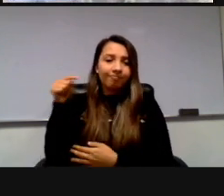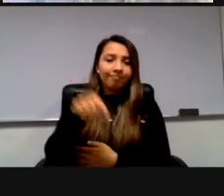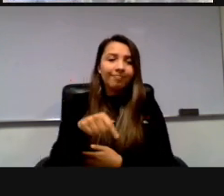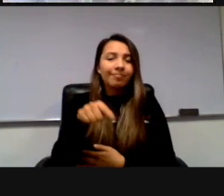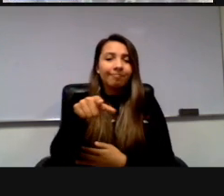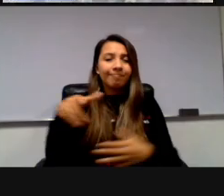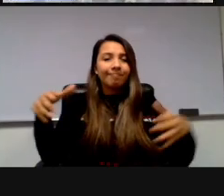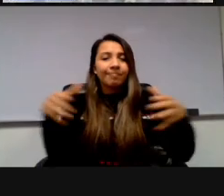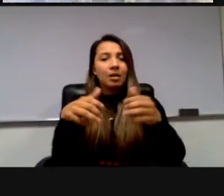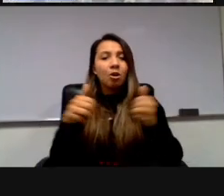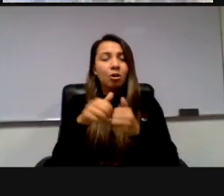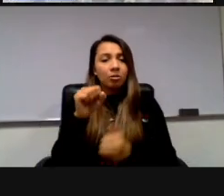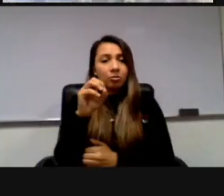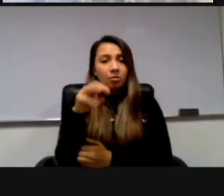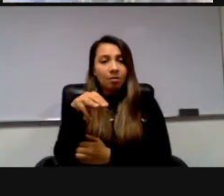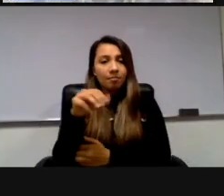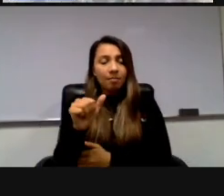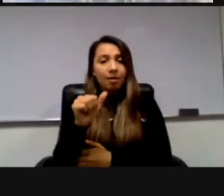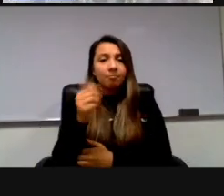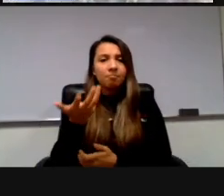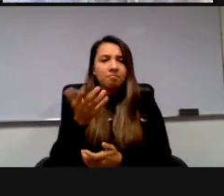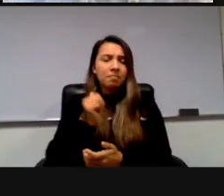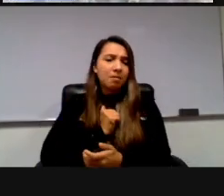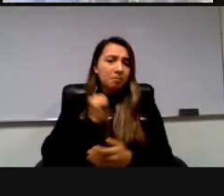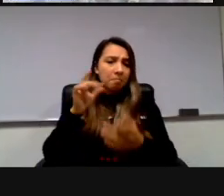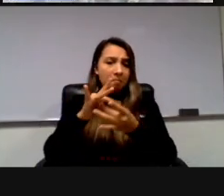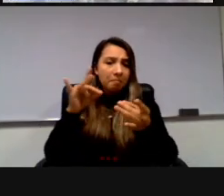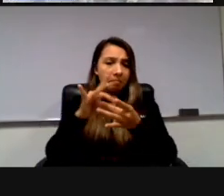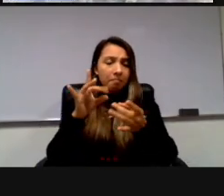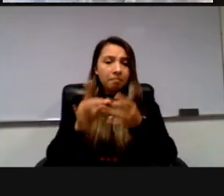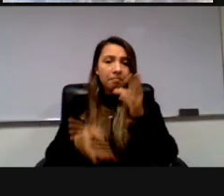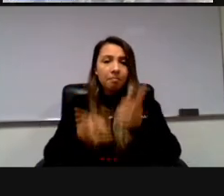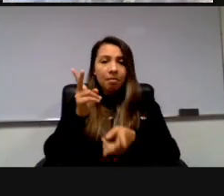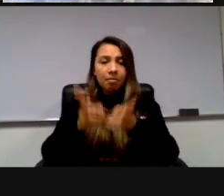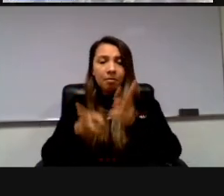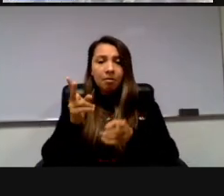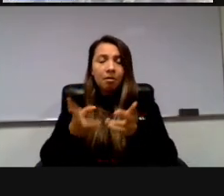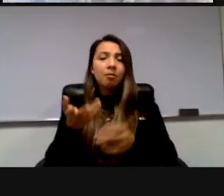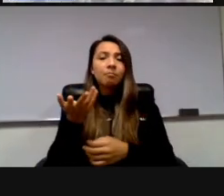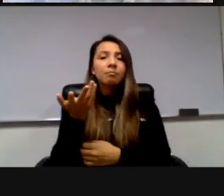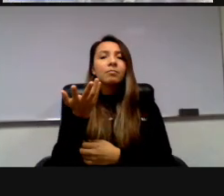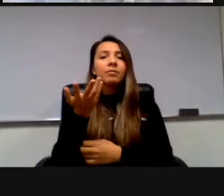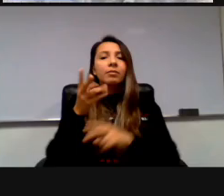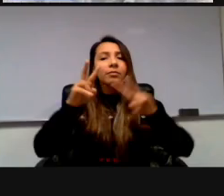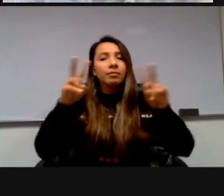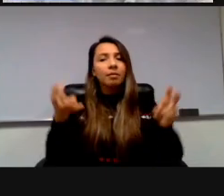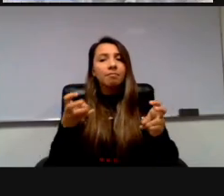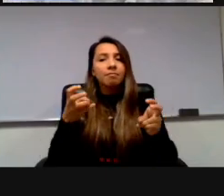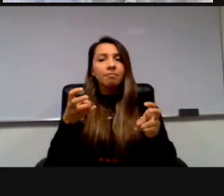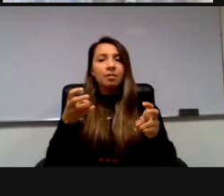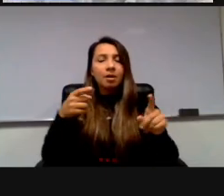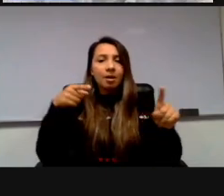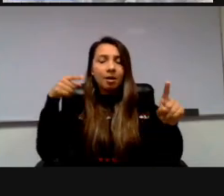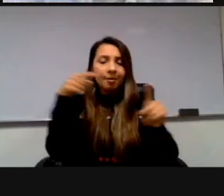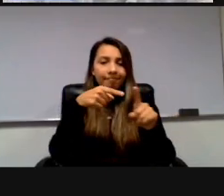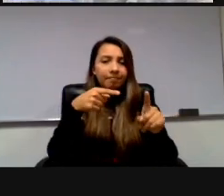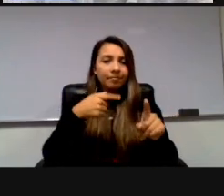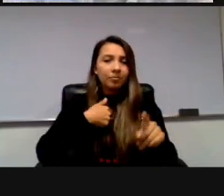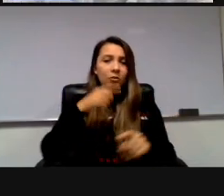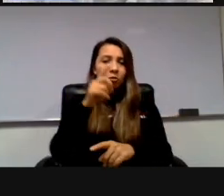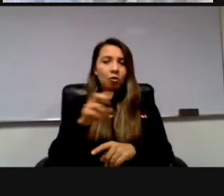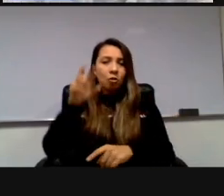de SOMA, pues para platicarles, ¿no? Para hablar de un tema con el cual trabajé